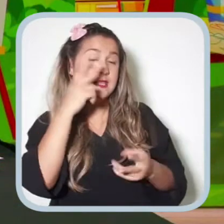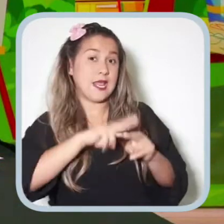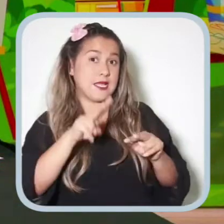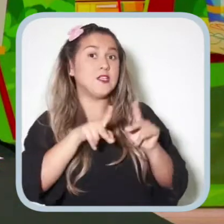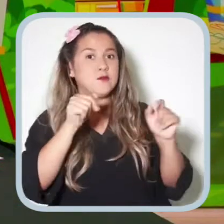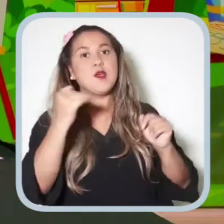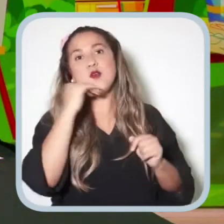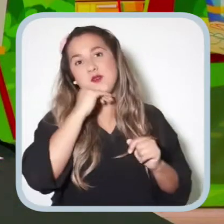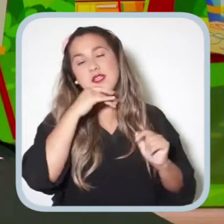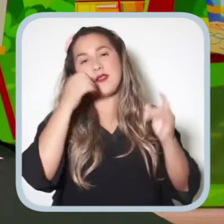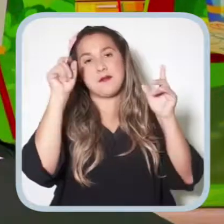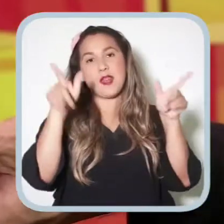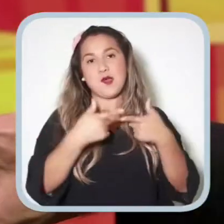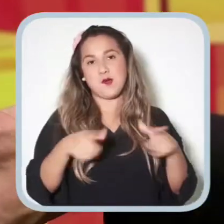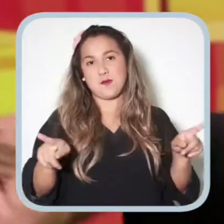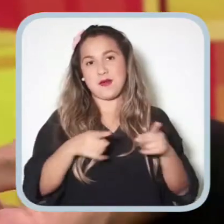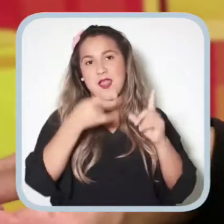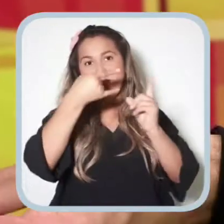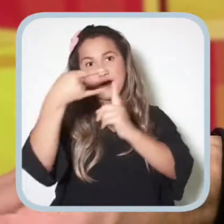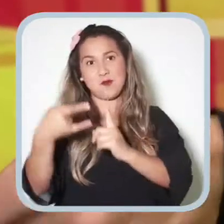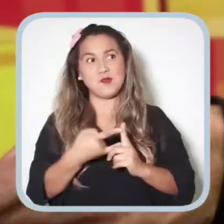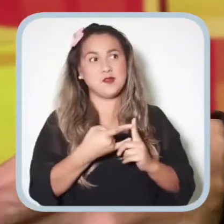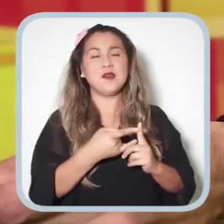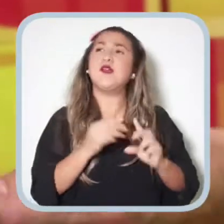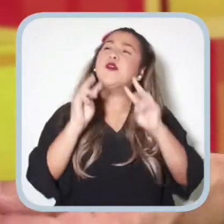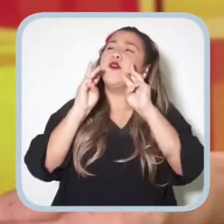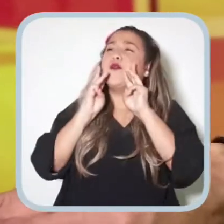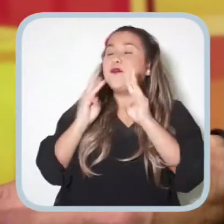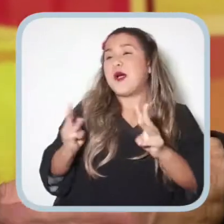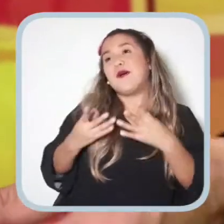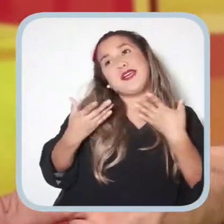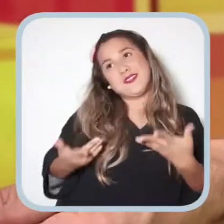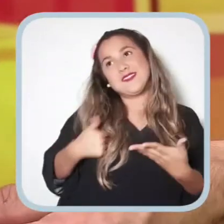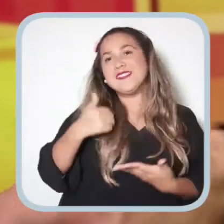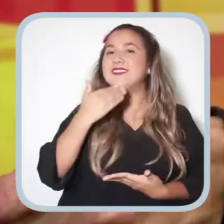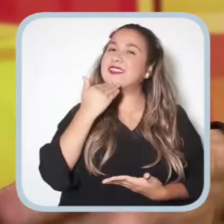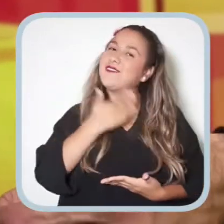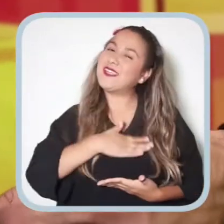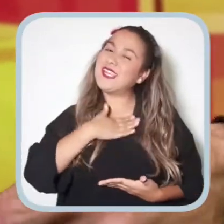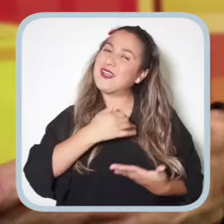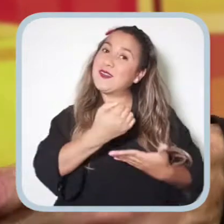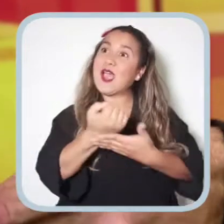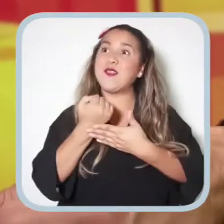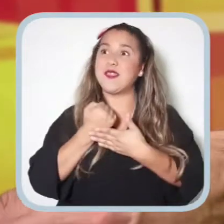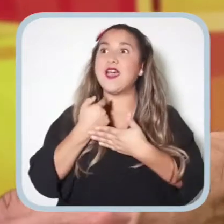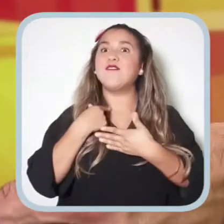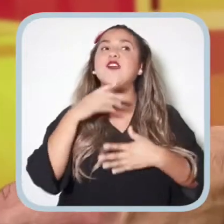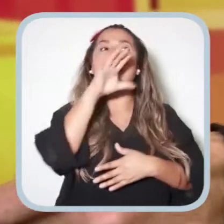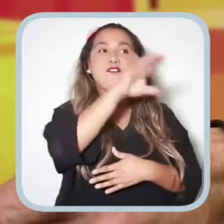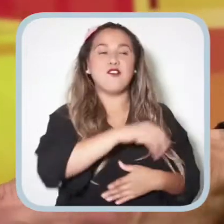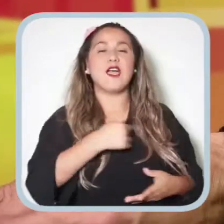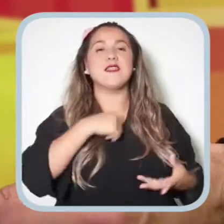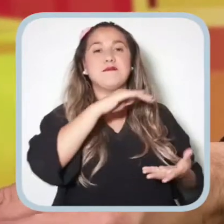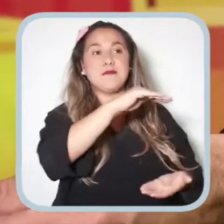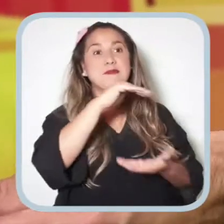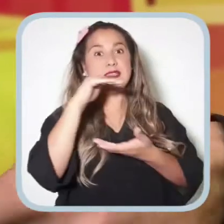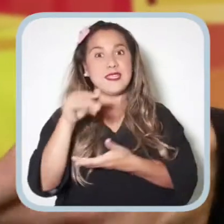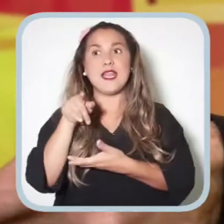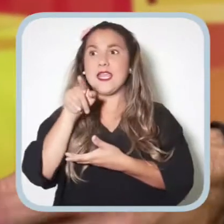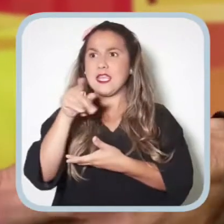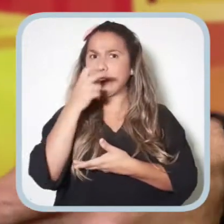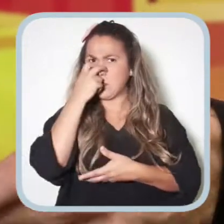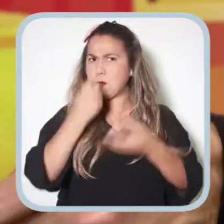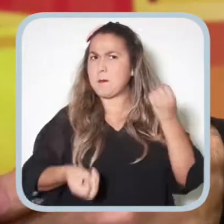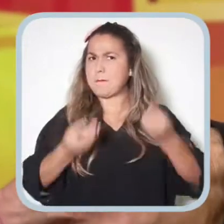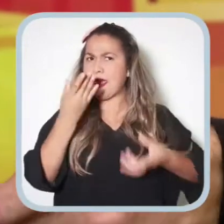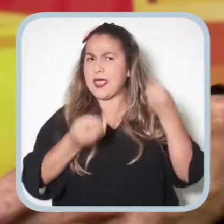ocuparlo para su cumpleaños por Zoom. ¡Guau! Entonces yo también quiero ayudar. Voy a buscar mis materiales y tú, payaso,